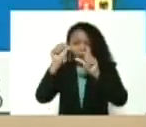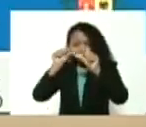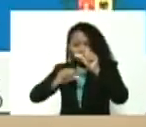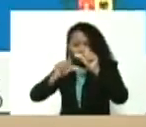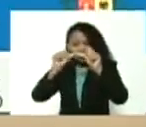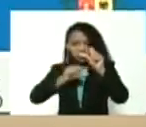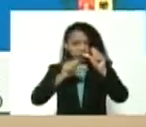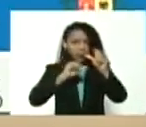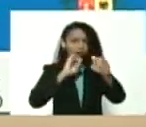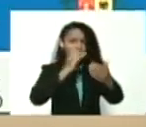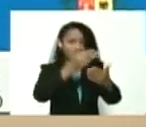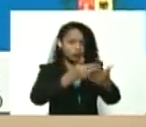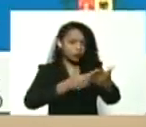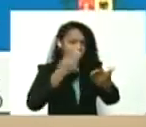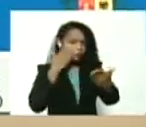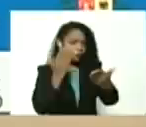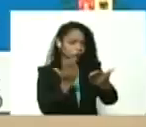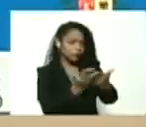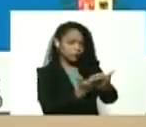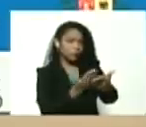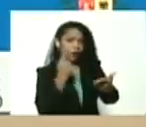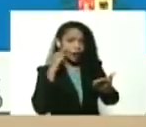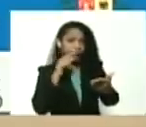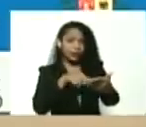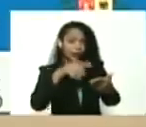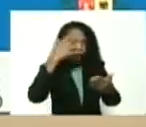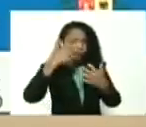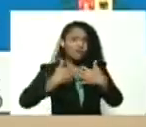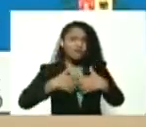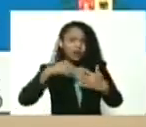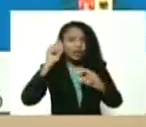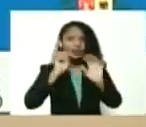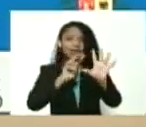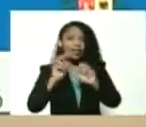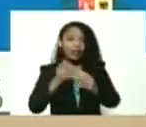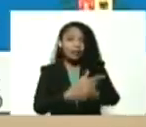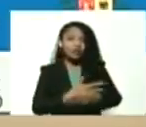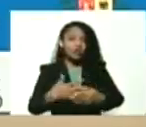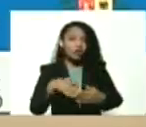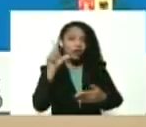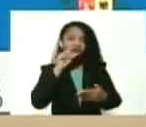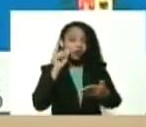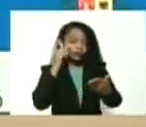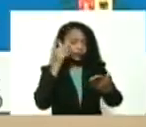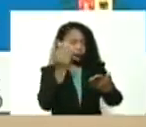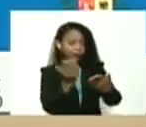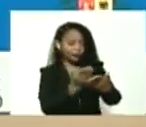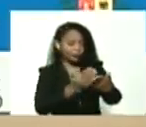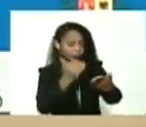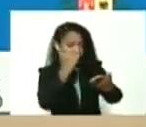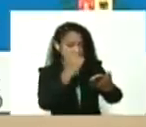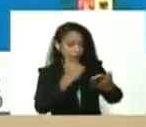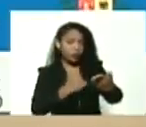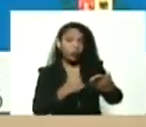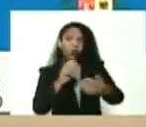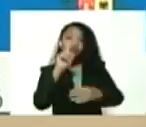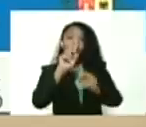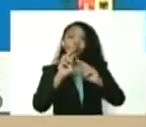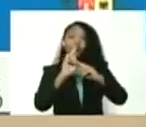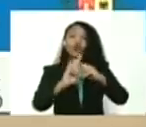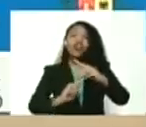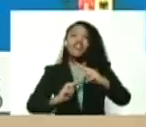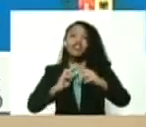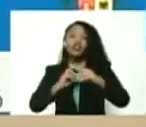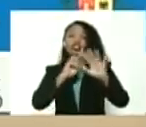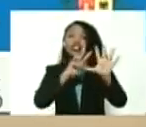Data, se están analizando más de 70 millones de tweets. Escúchese bien, un universo de